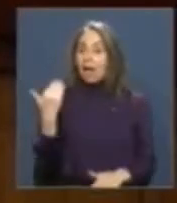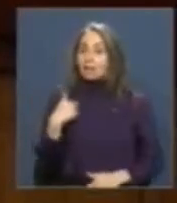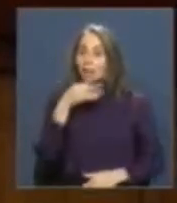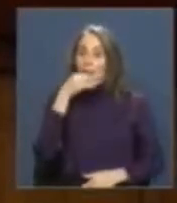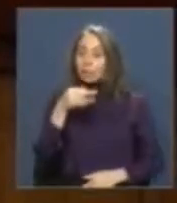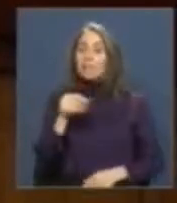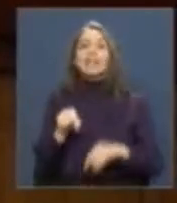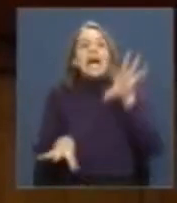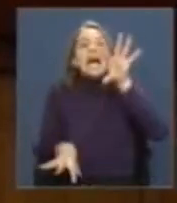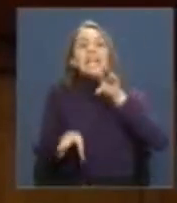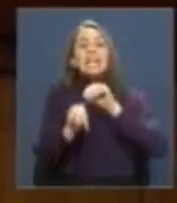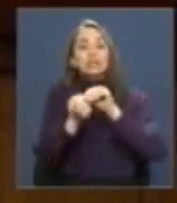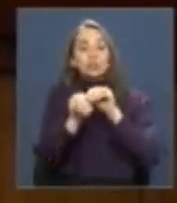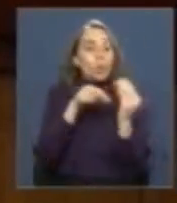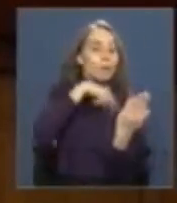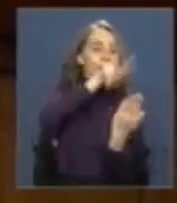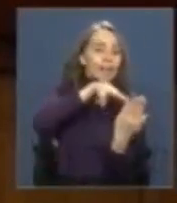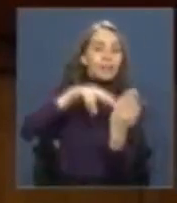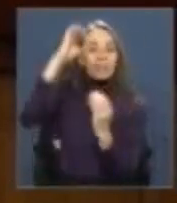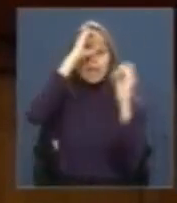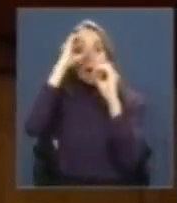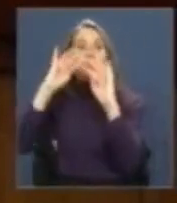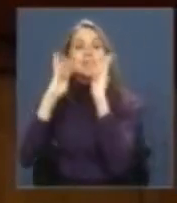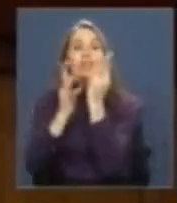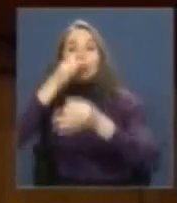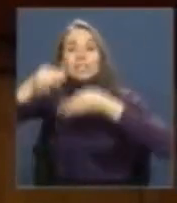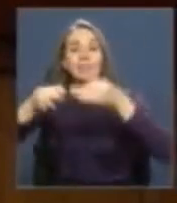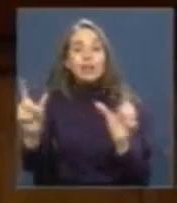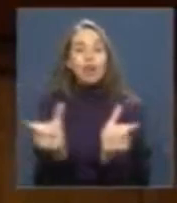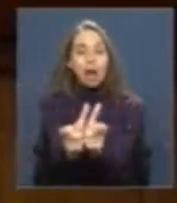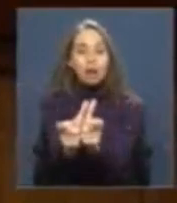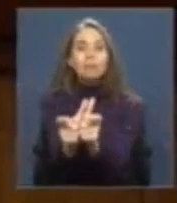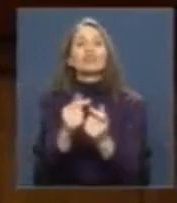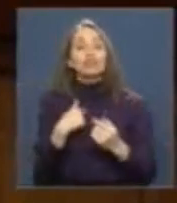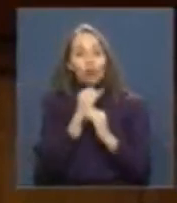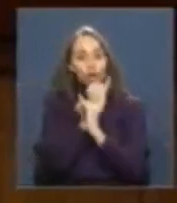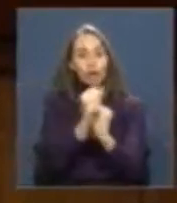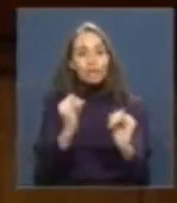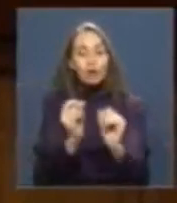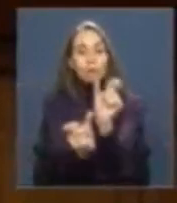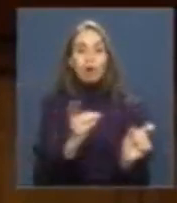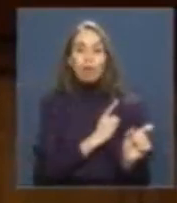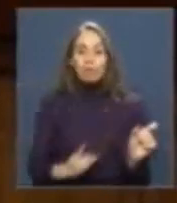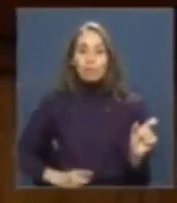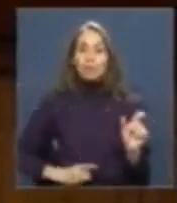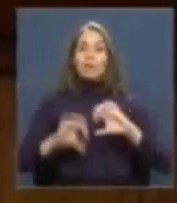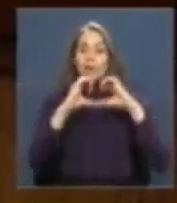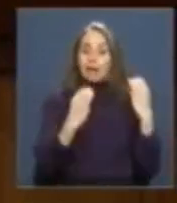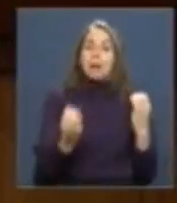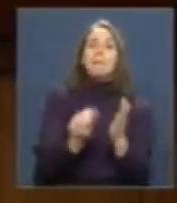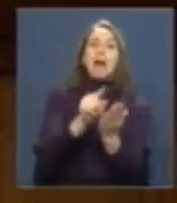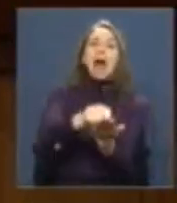una síntesis de las opiniones recibidas y que se entregan a la sala en mayor extensión en el